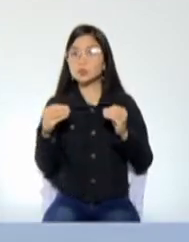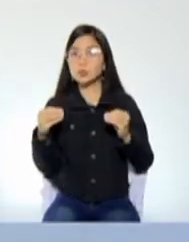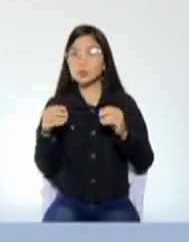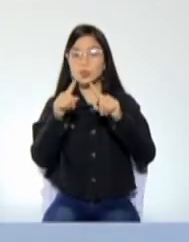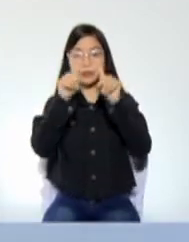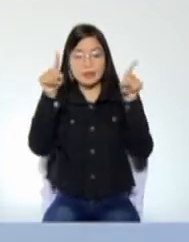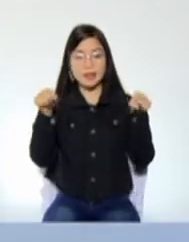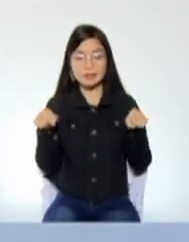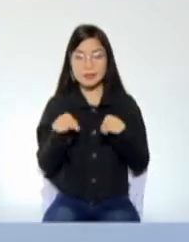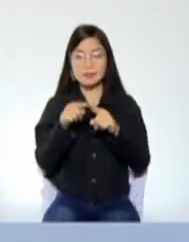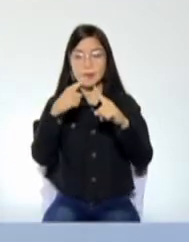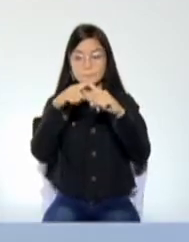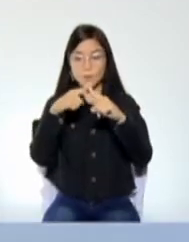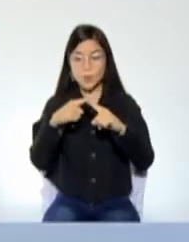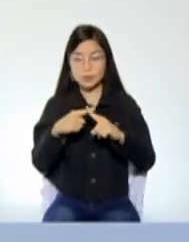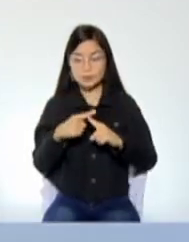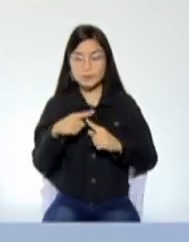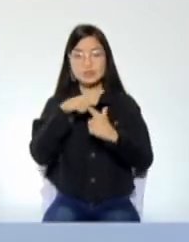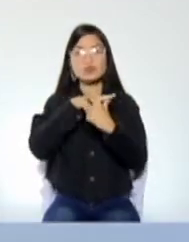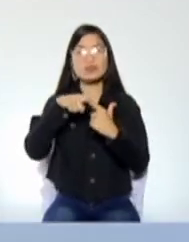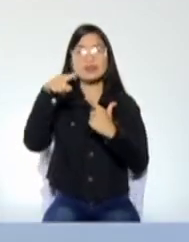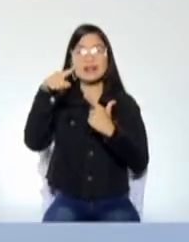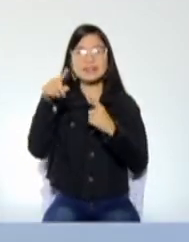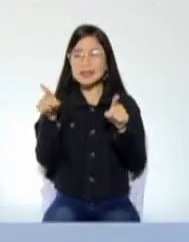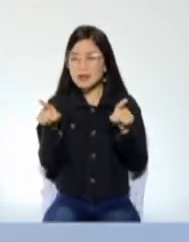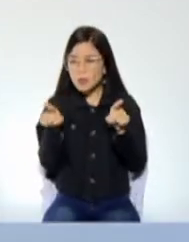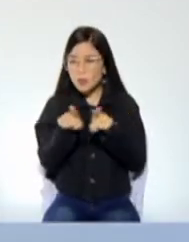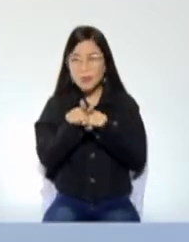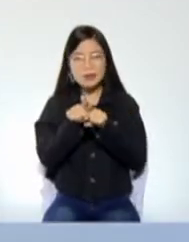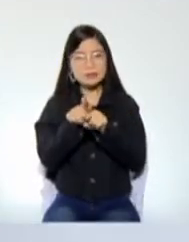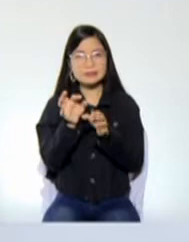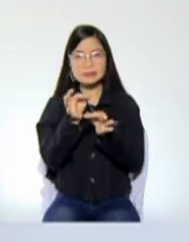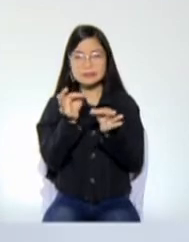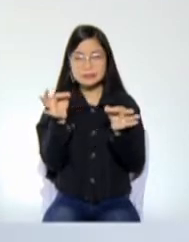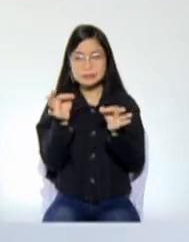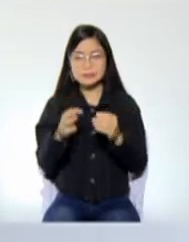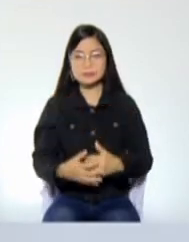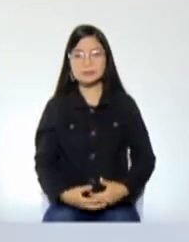raíces exactas. Cuando descomponemos en factores